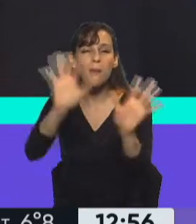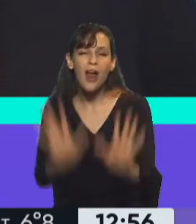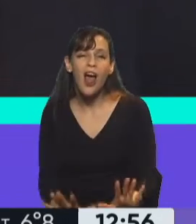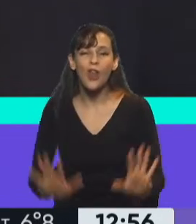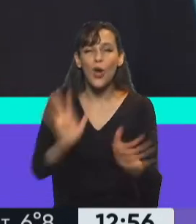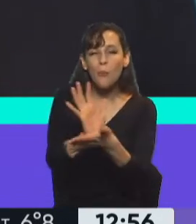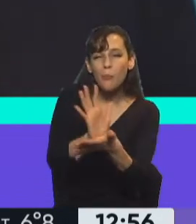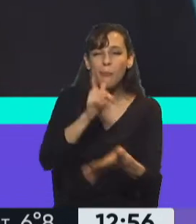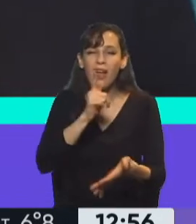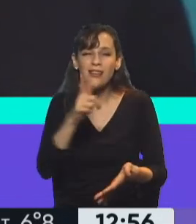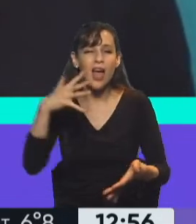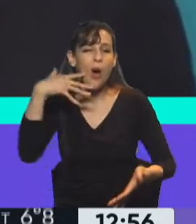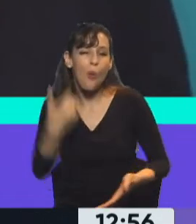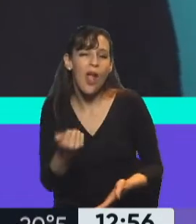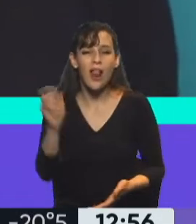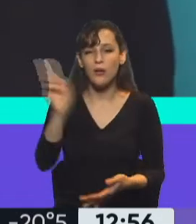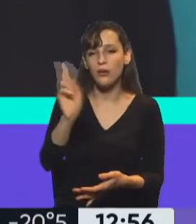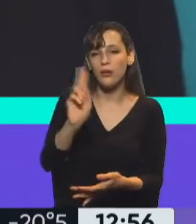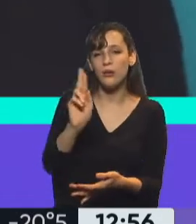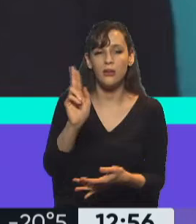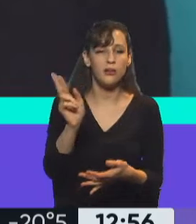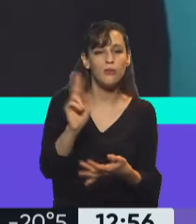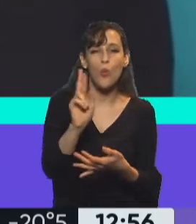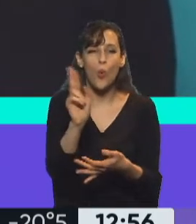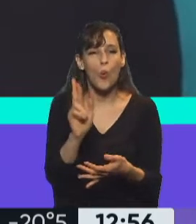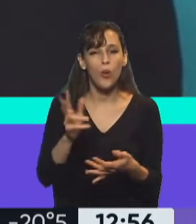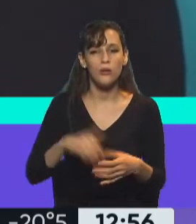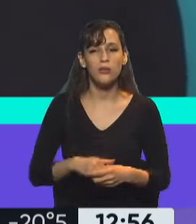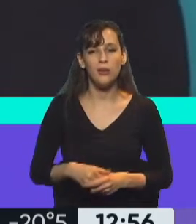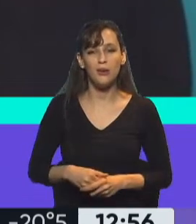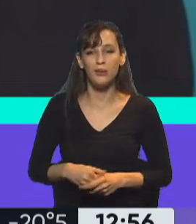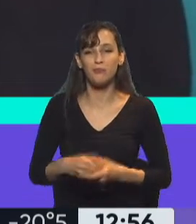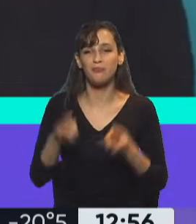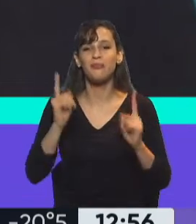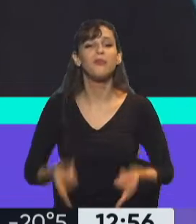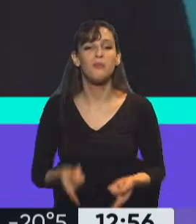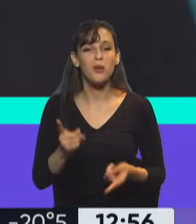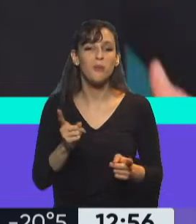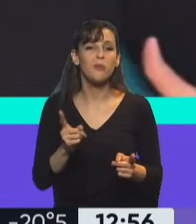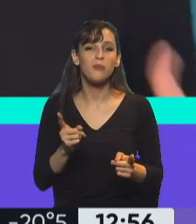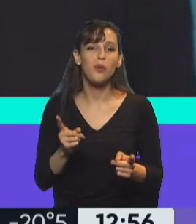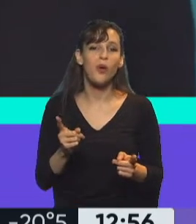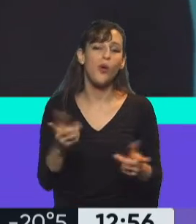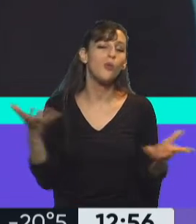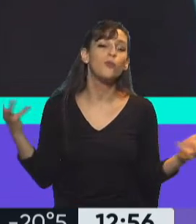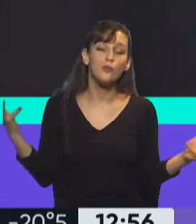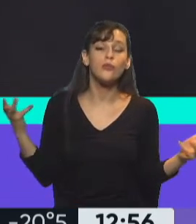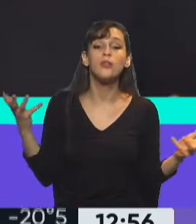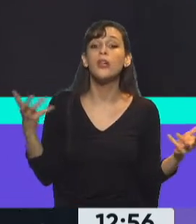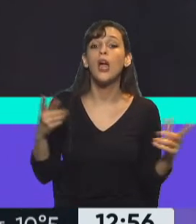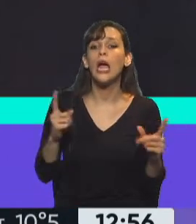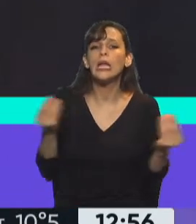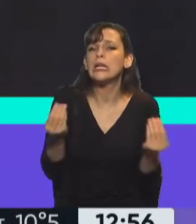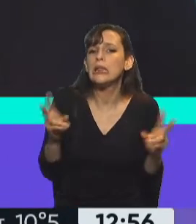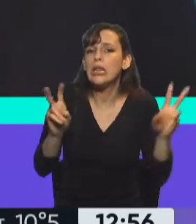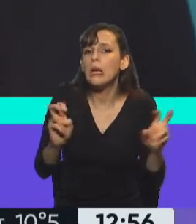madres, mucho mujeraje, lindas cosas que circulan por allí, en un entorno machista, en un tiempo machista. ¿Y qué pasa con la irrupción de la internet, de